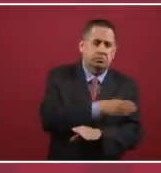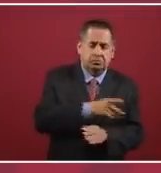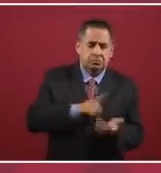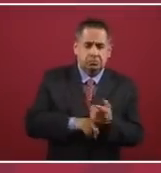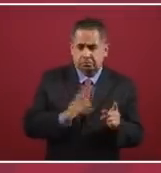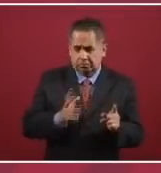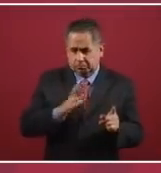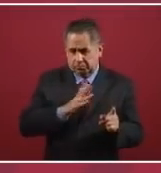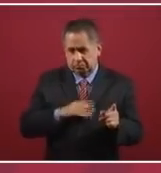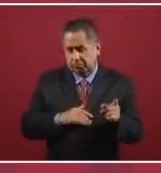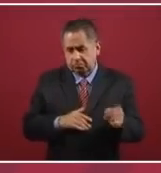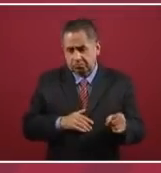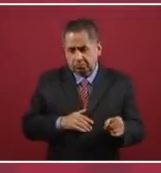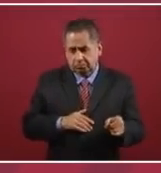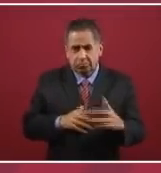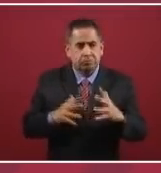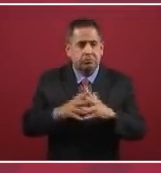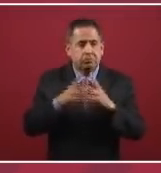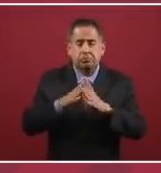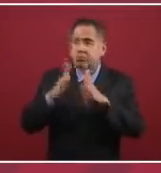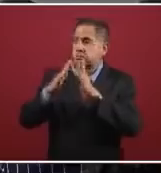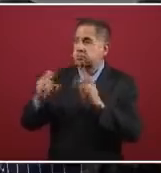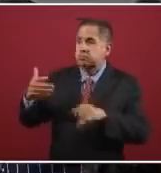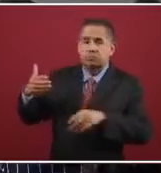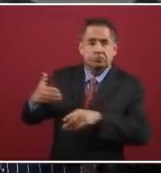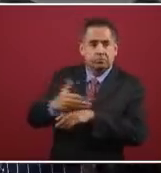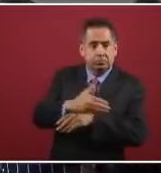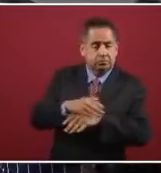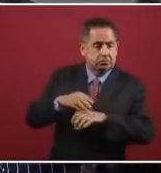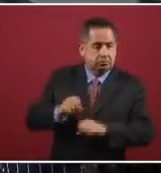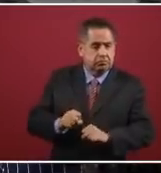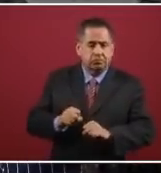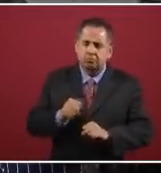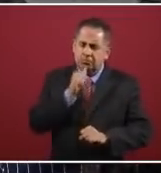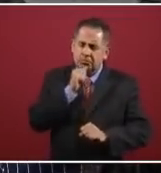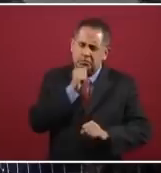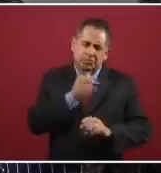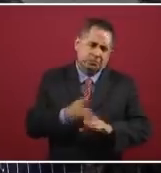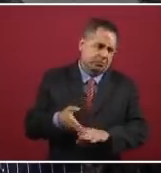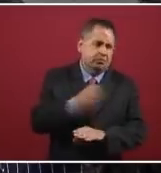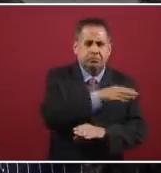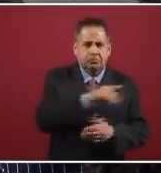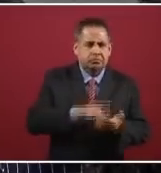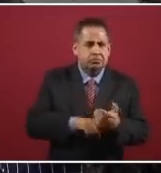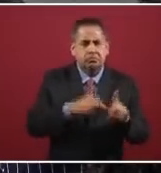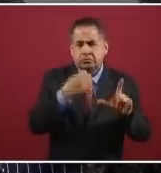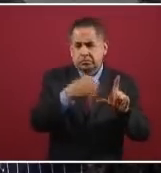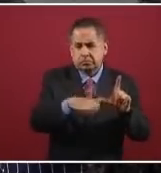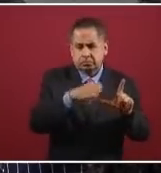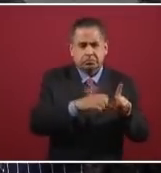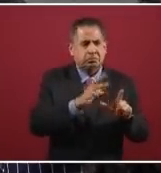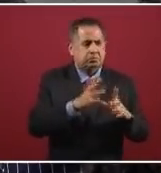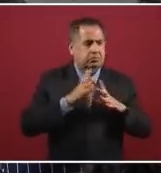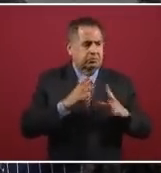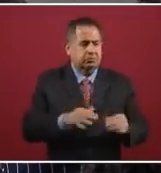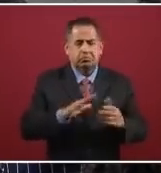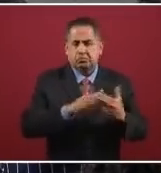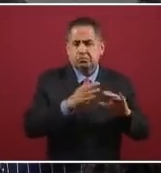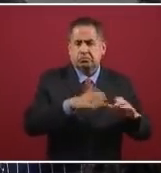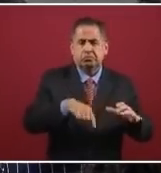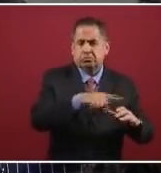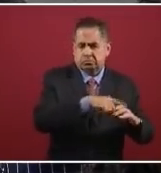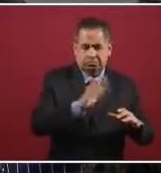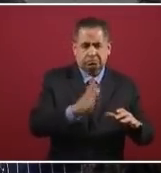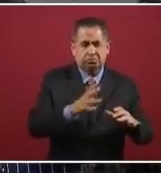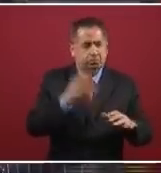de intervención, ya existía El Paso, desde la época colonial ya existía El